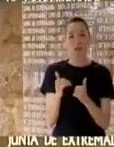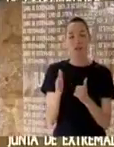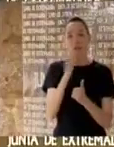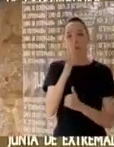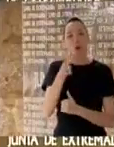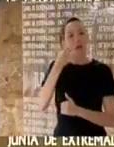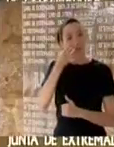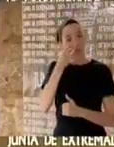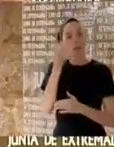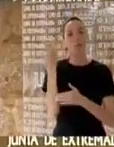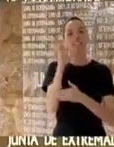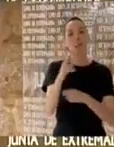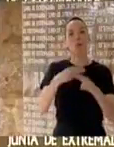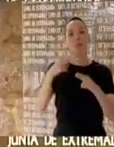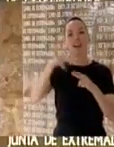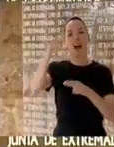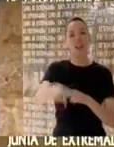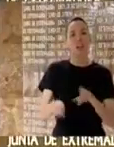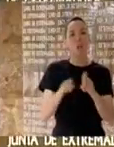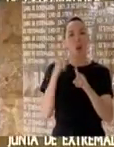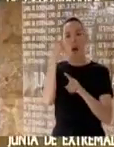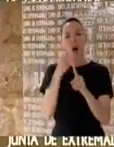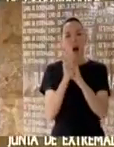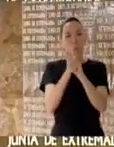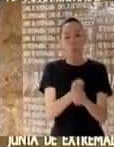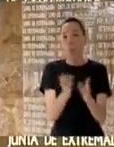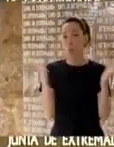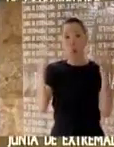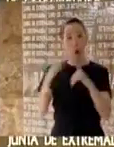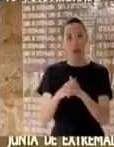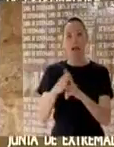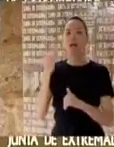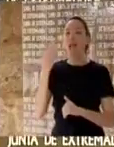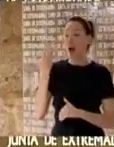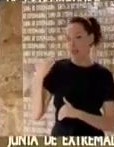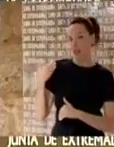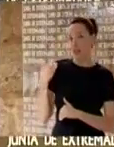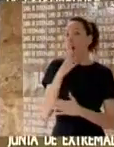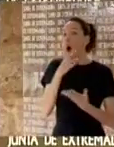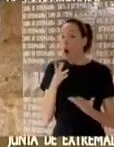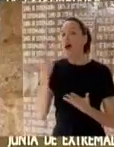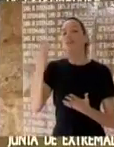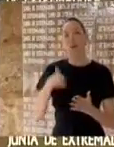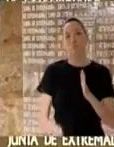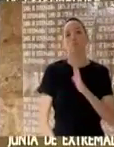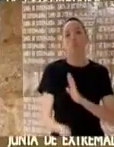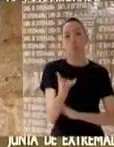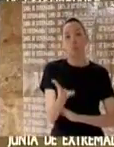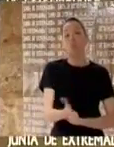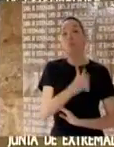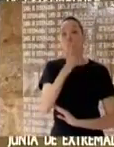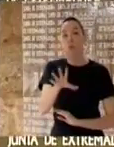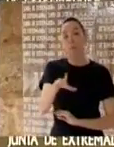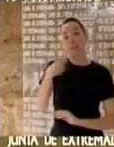política en nuestro país. Bueno, ya la tenemos. Ya la tenemos en la persona del señor Torra, del nuevo presidente de la Generalitat de